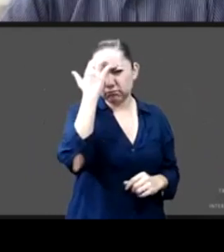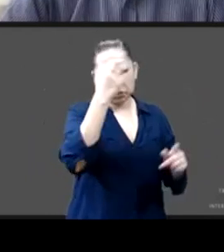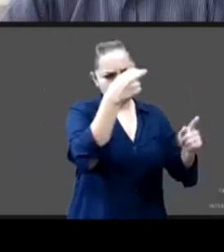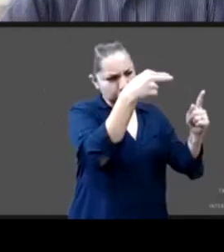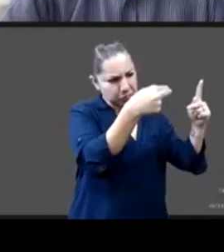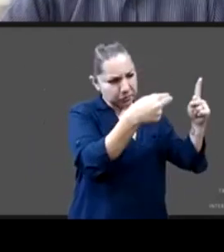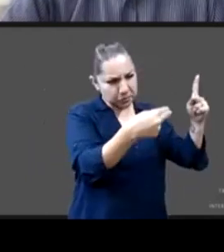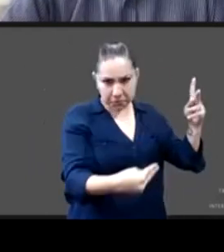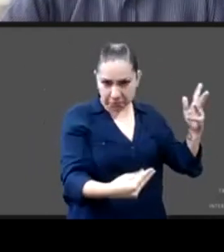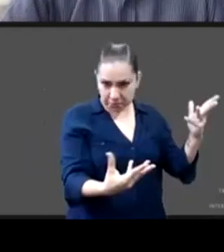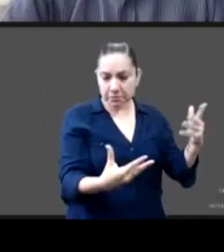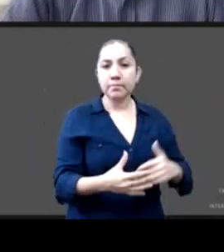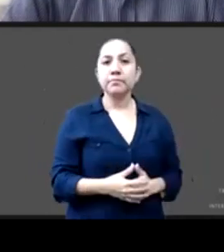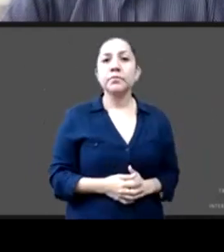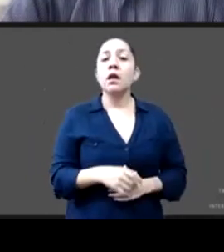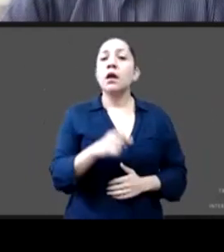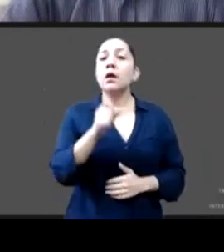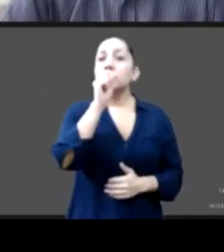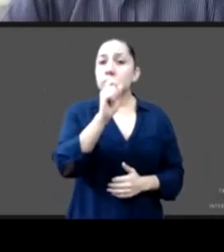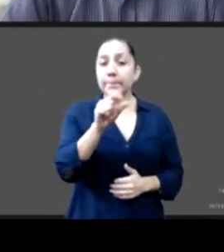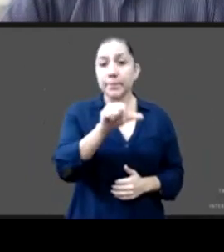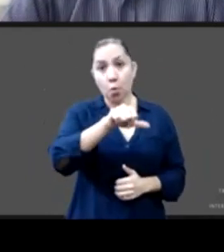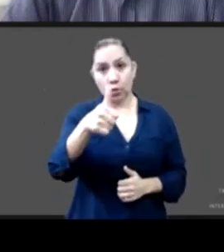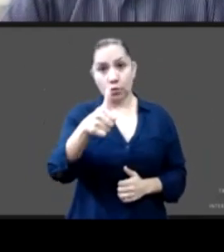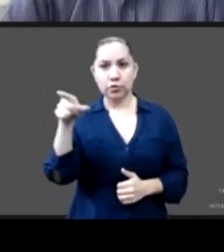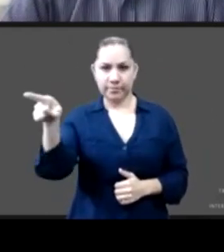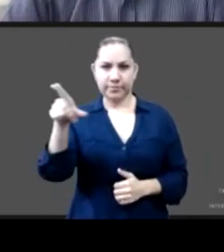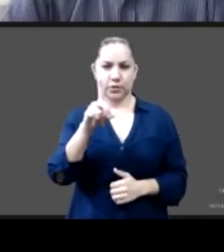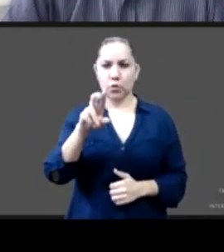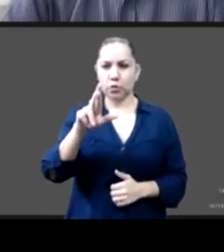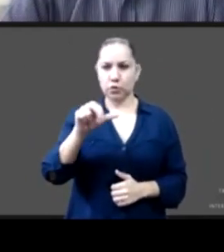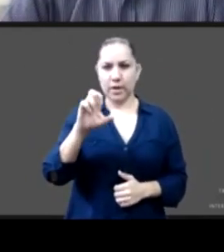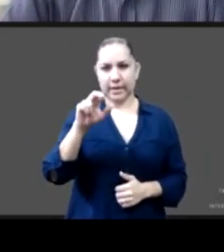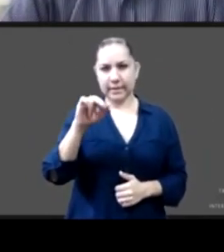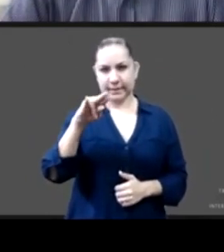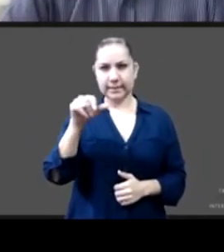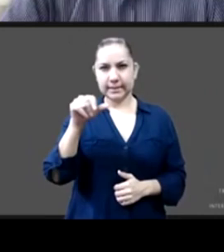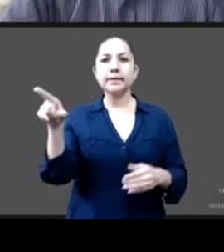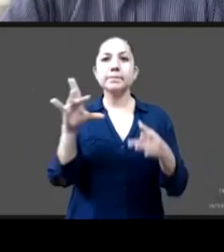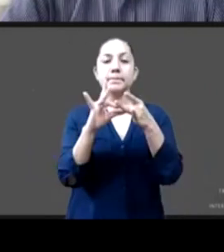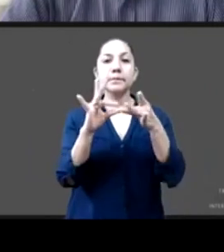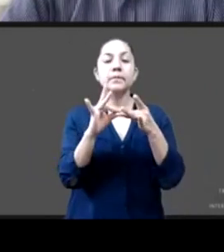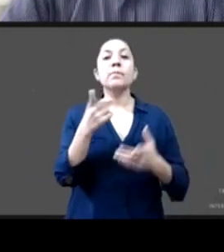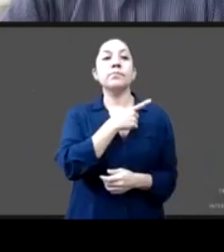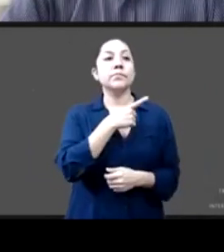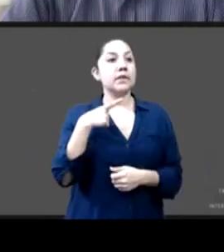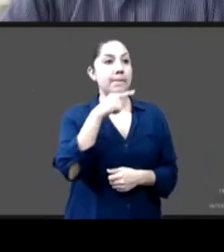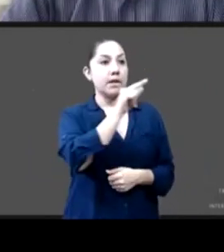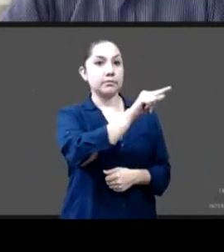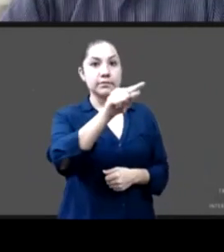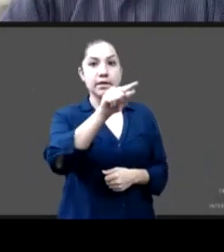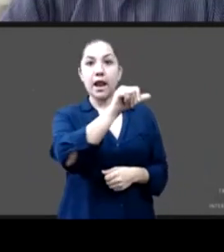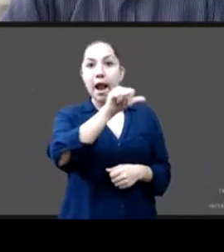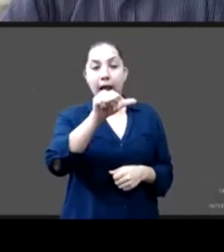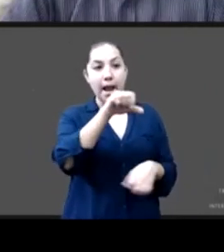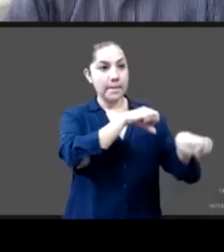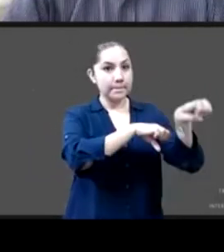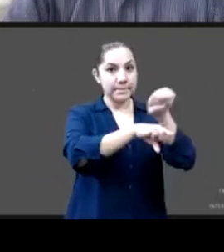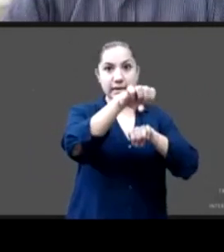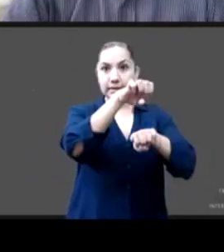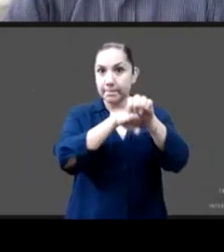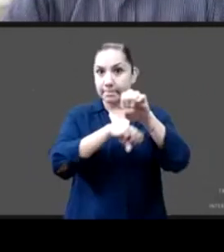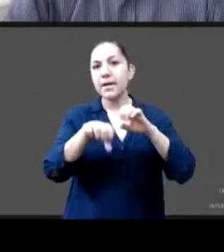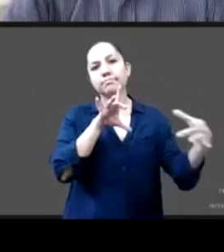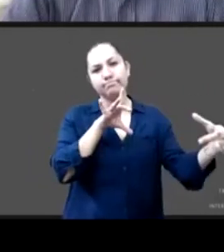ya está avanzado, como dice la doctora Ernestina, el trabajo conjunto con las empresas tecnológicas, es decir, Facebook,